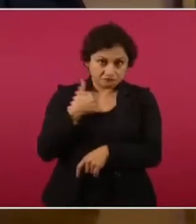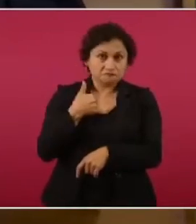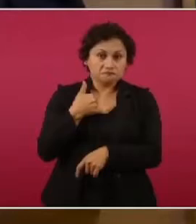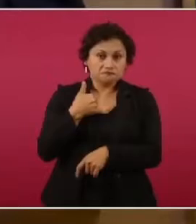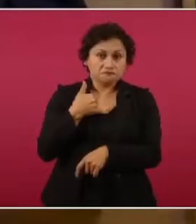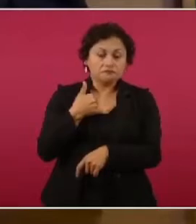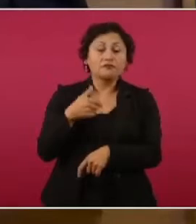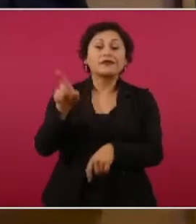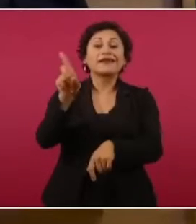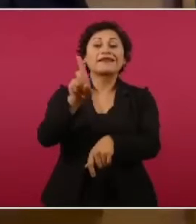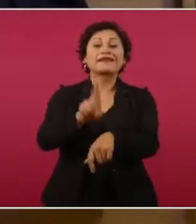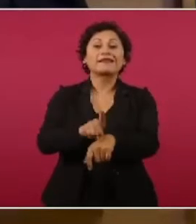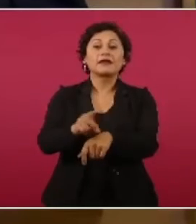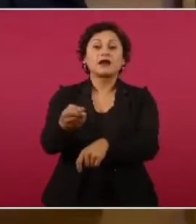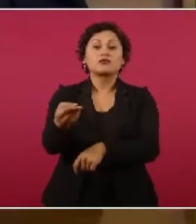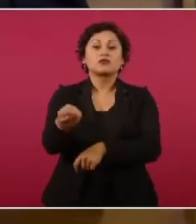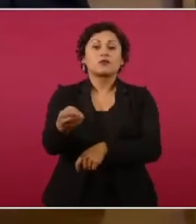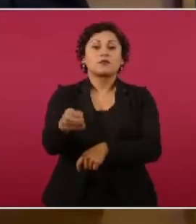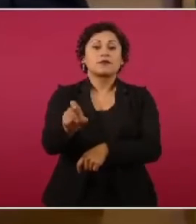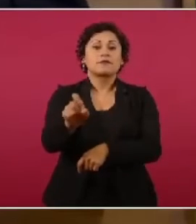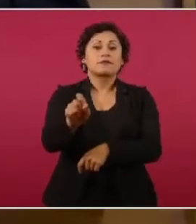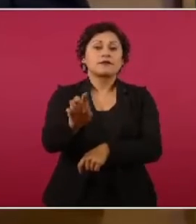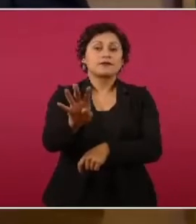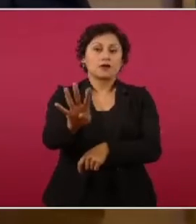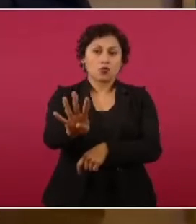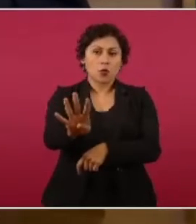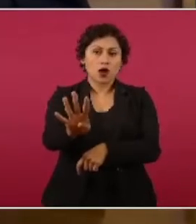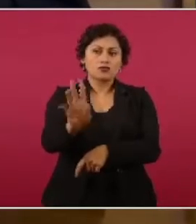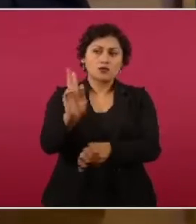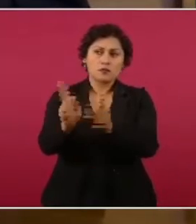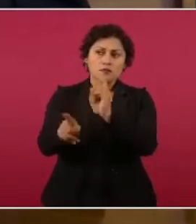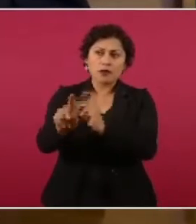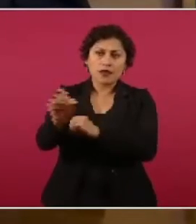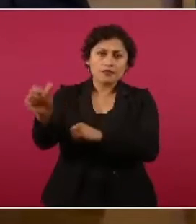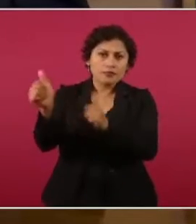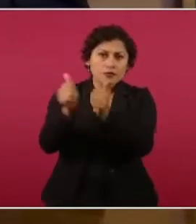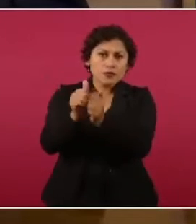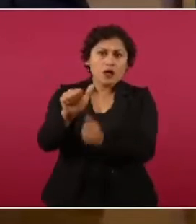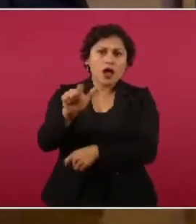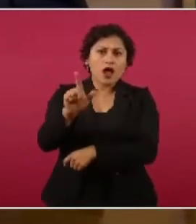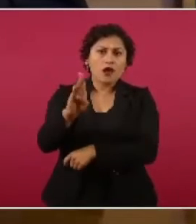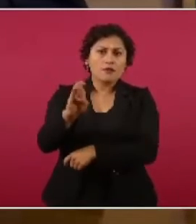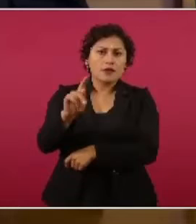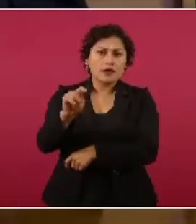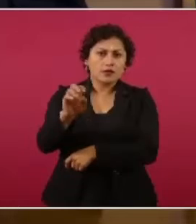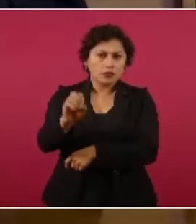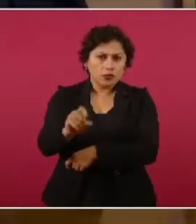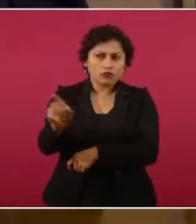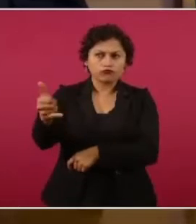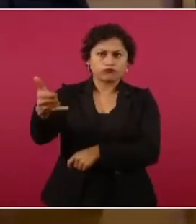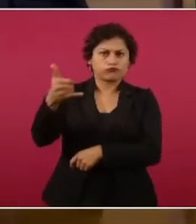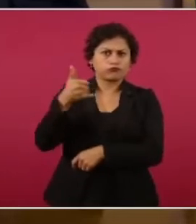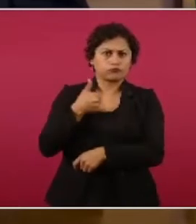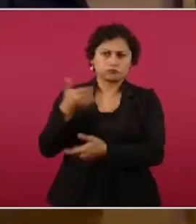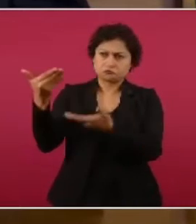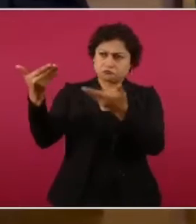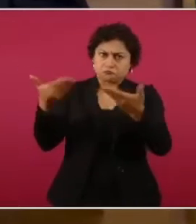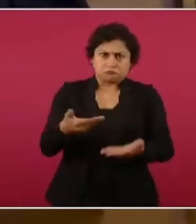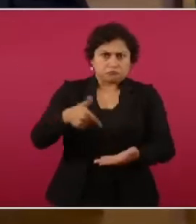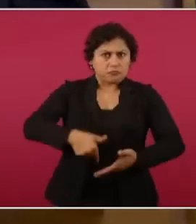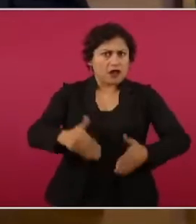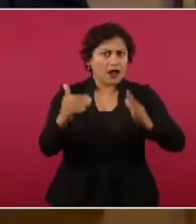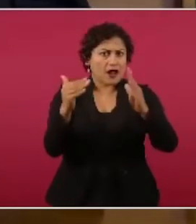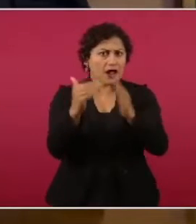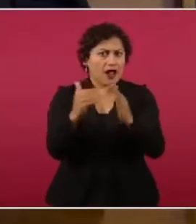noviembre, dile, coméntale a Alberto, tú me hablas y esta es tu casa, y no